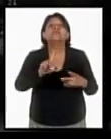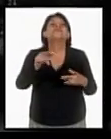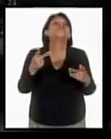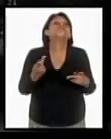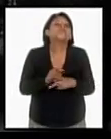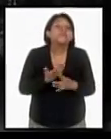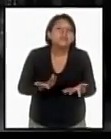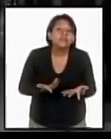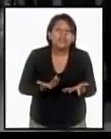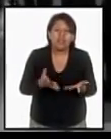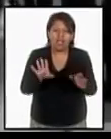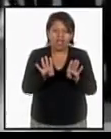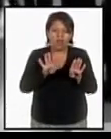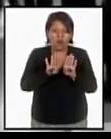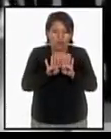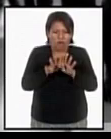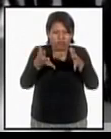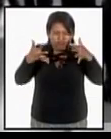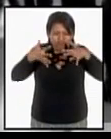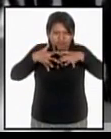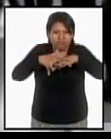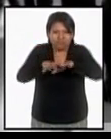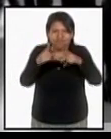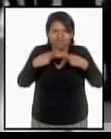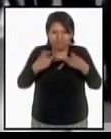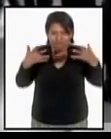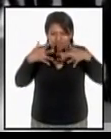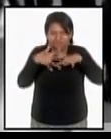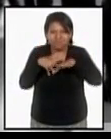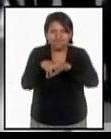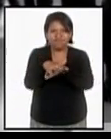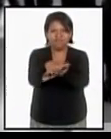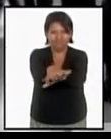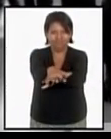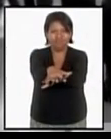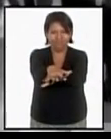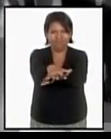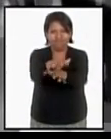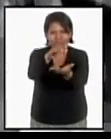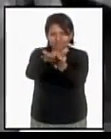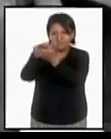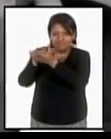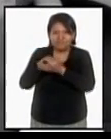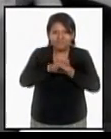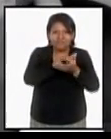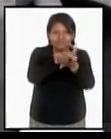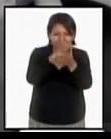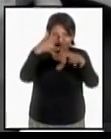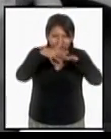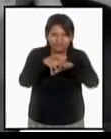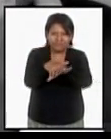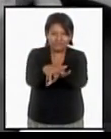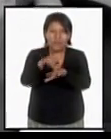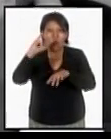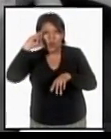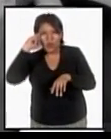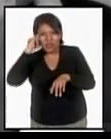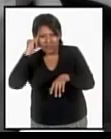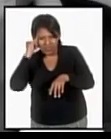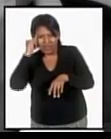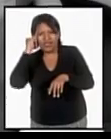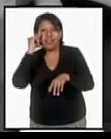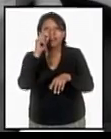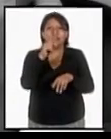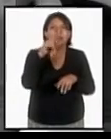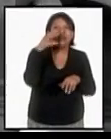Hubo un gran mestizaje, hubo una gran integración con la población indígena, pero eso no quiere